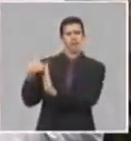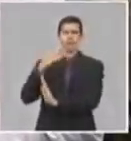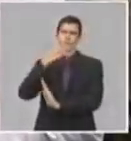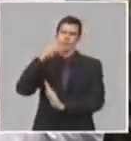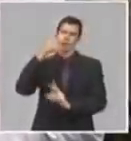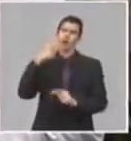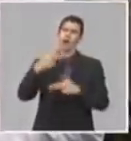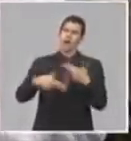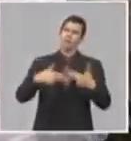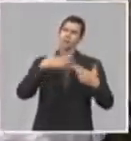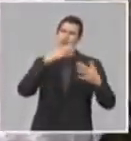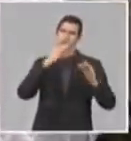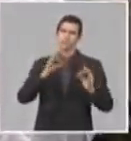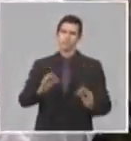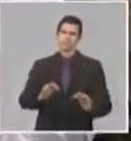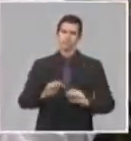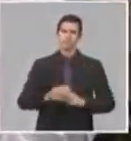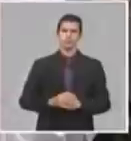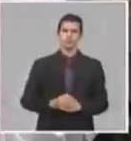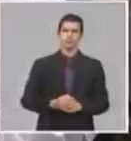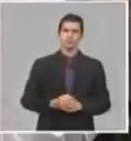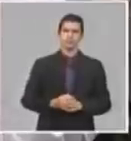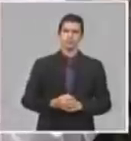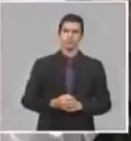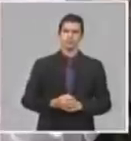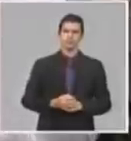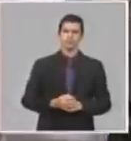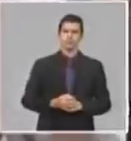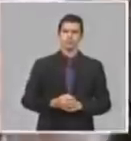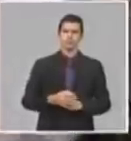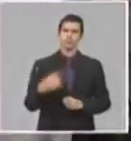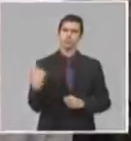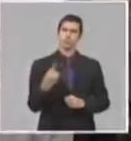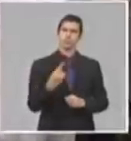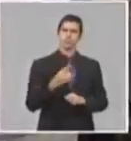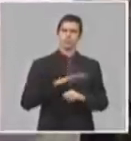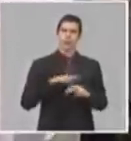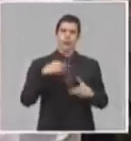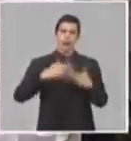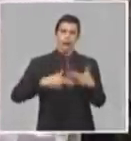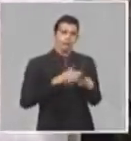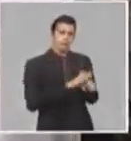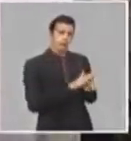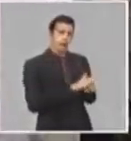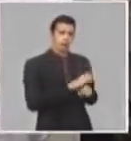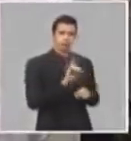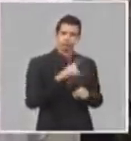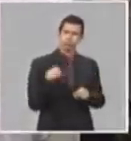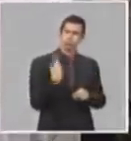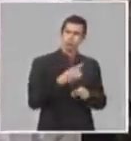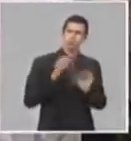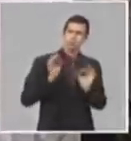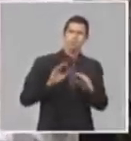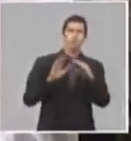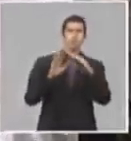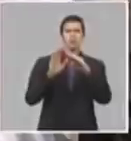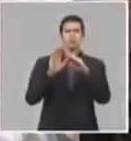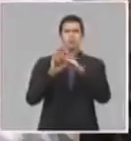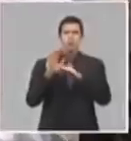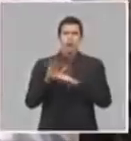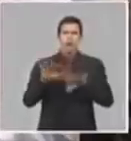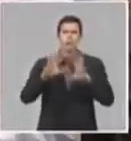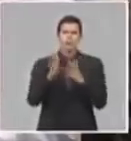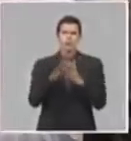en función de esa, de la implementación de esta estrategia. O sea que no es todo, solamente aquí hemos puesto lo que